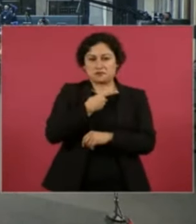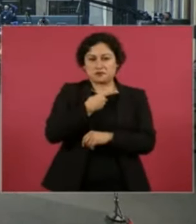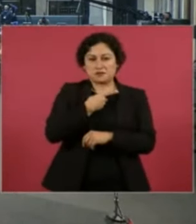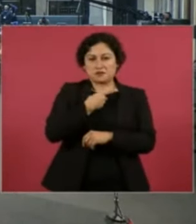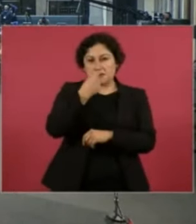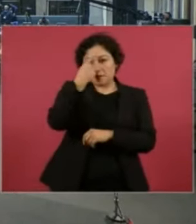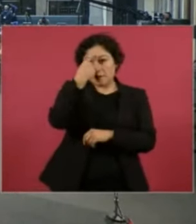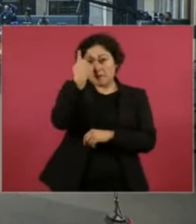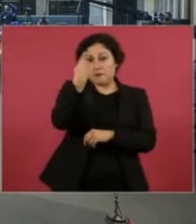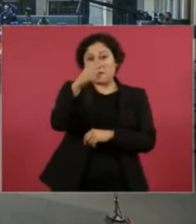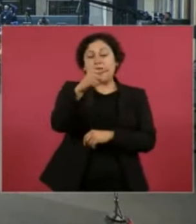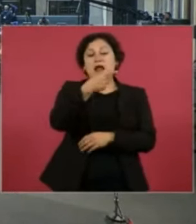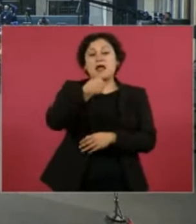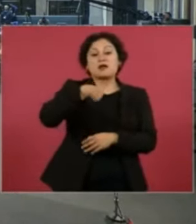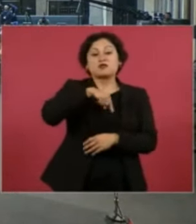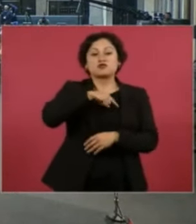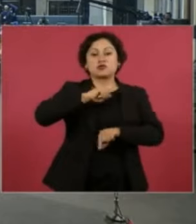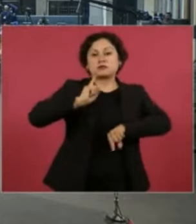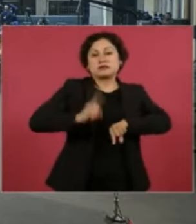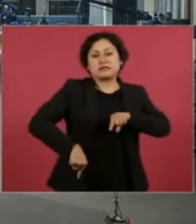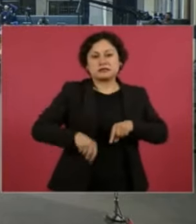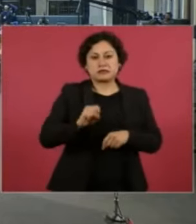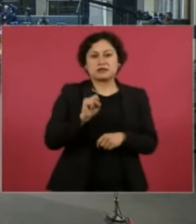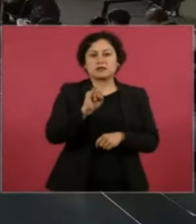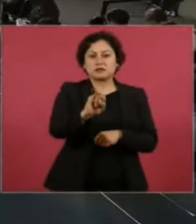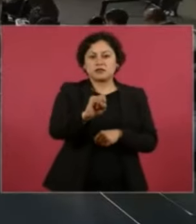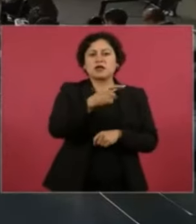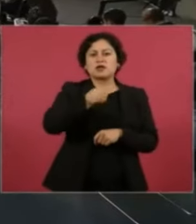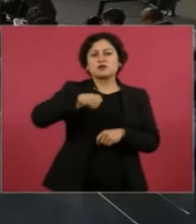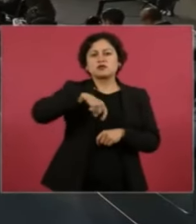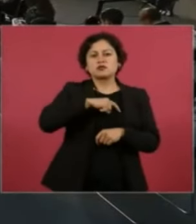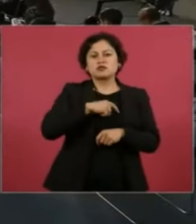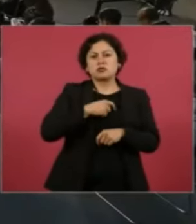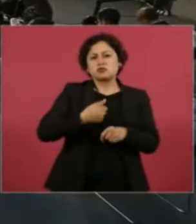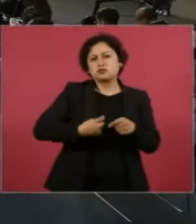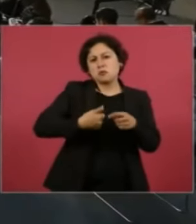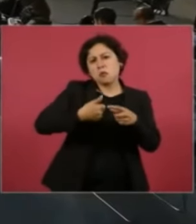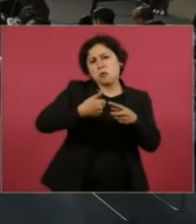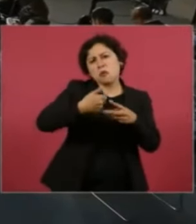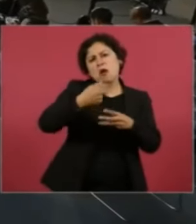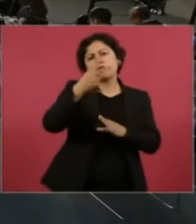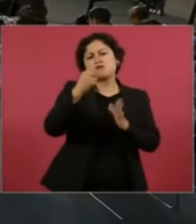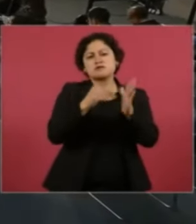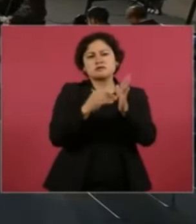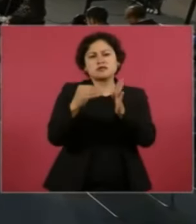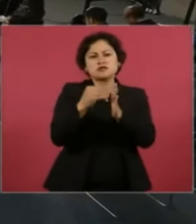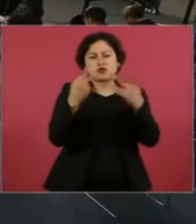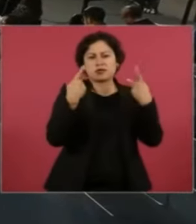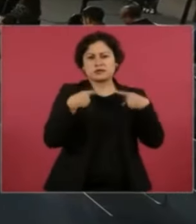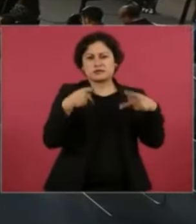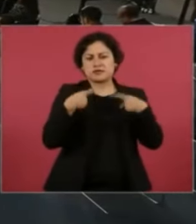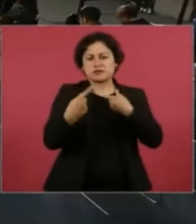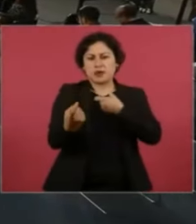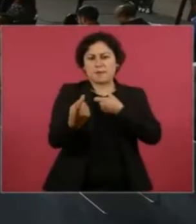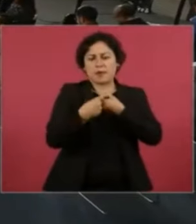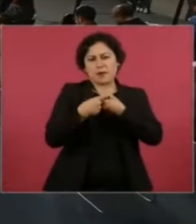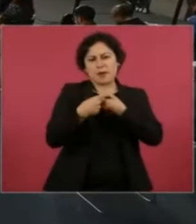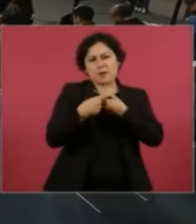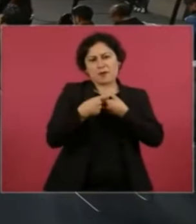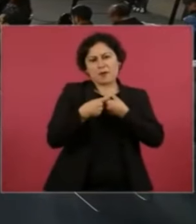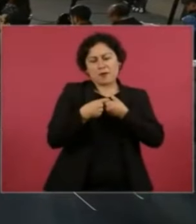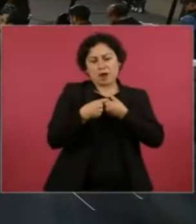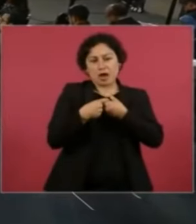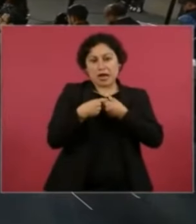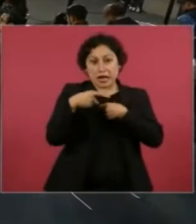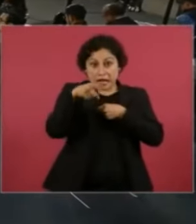nosotros si nos han tumbado el canal con cerca de más de millones de suscriptores por esta por este video que